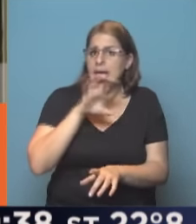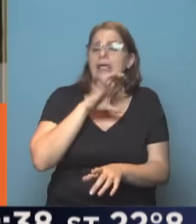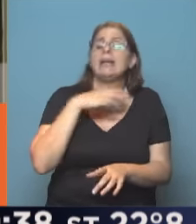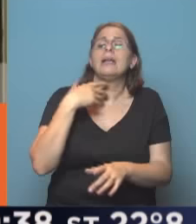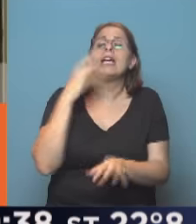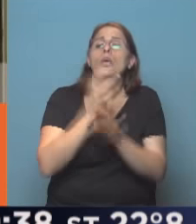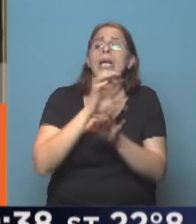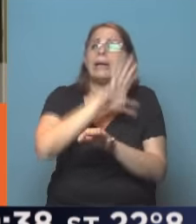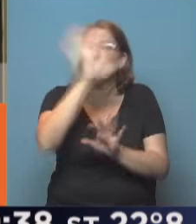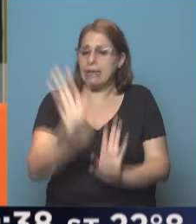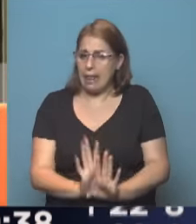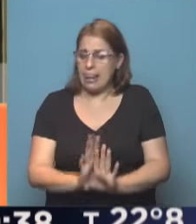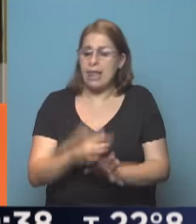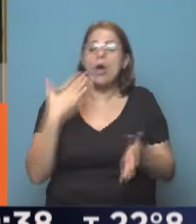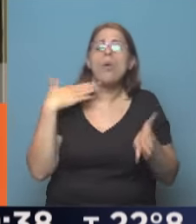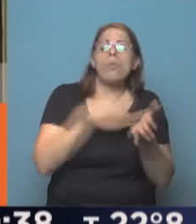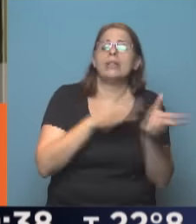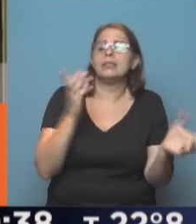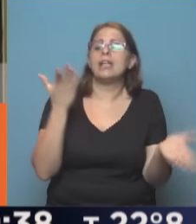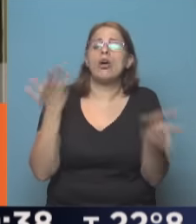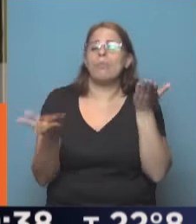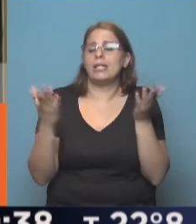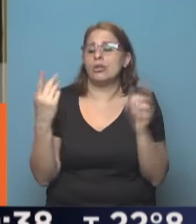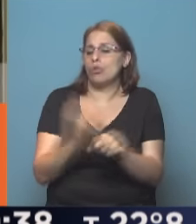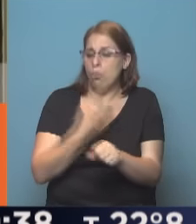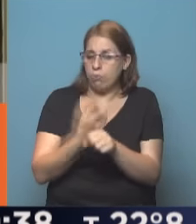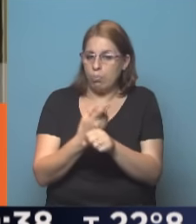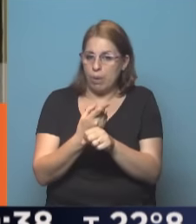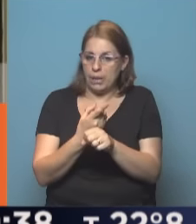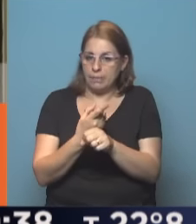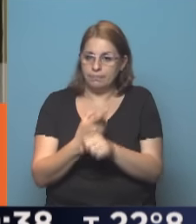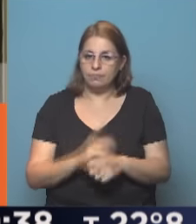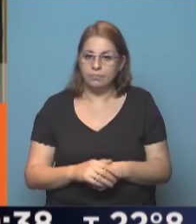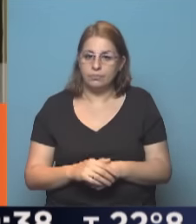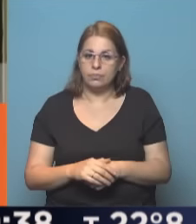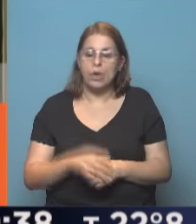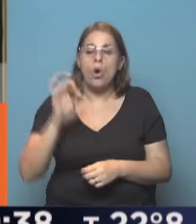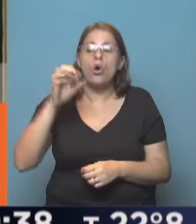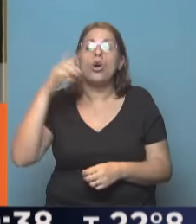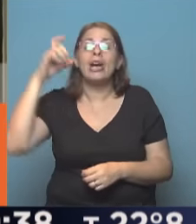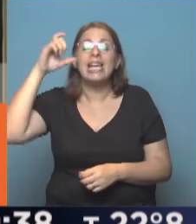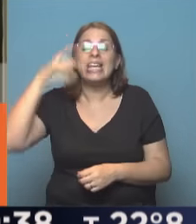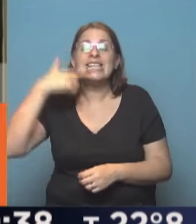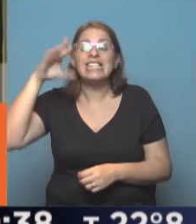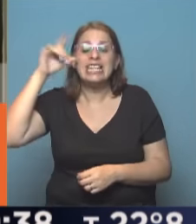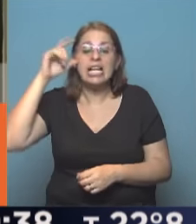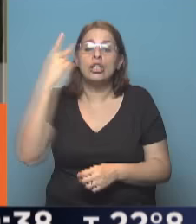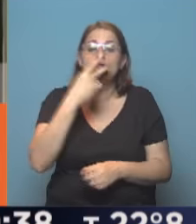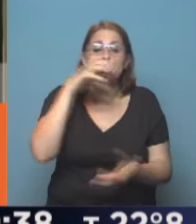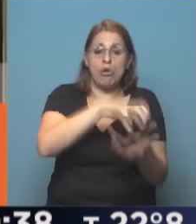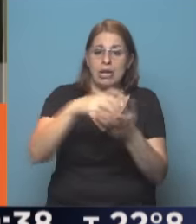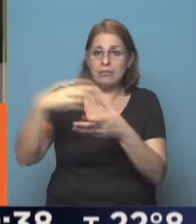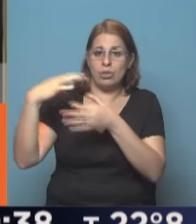Ahora, está claro que la muestra no es comparable, por eso tanto la OECD como los dos organismos independientes han